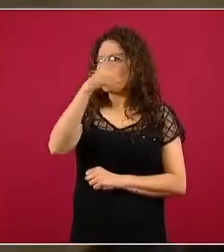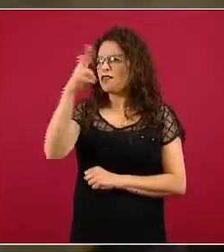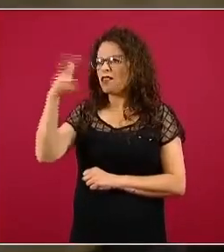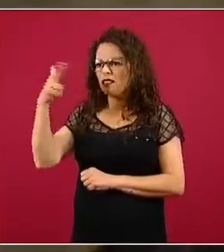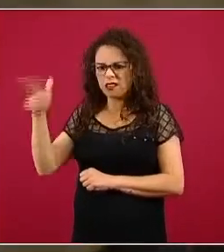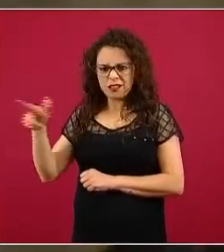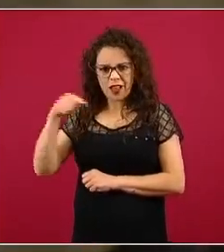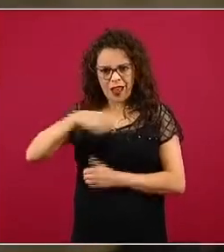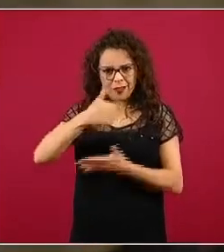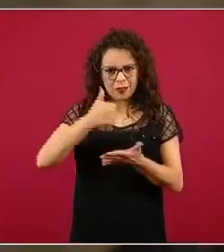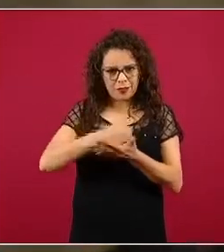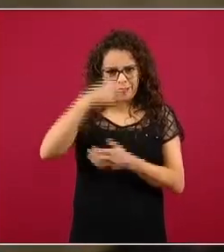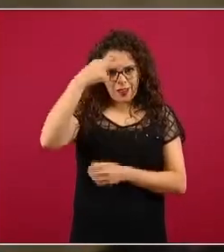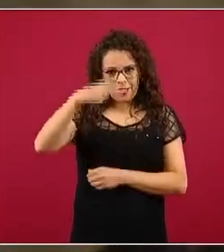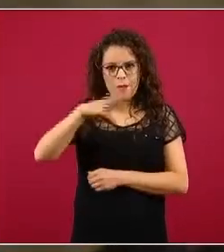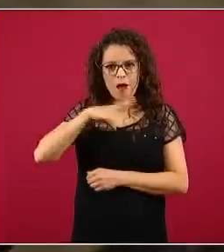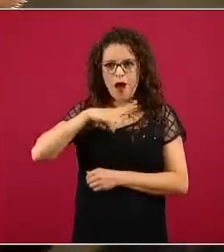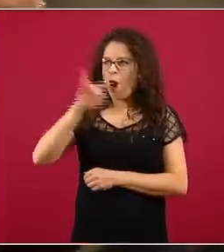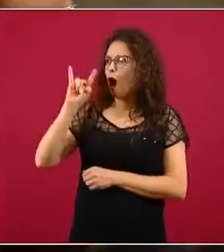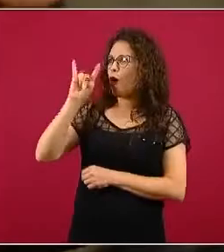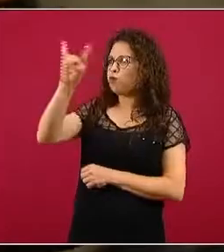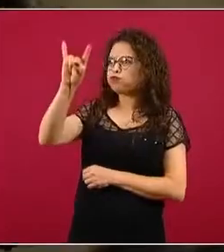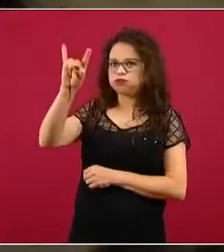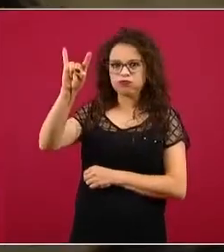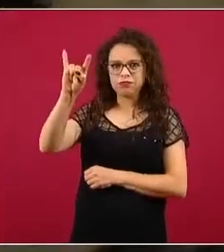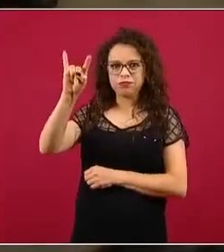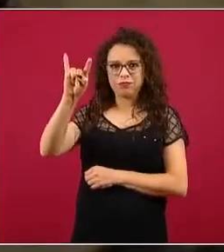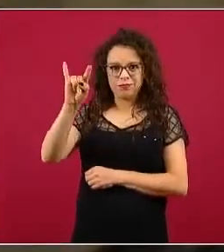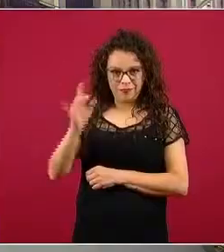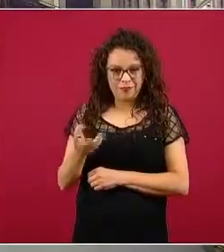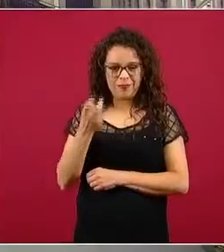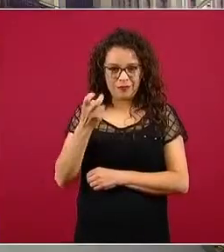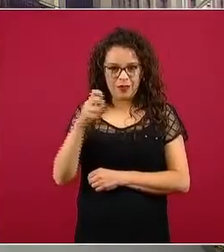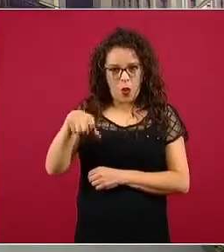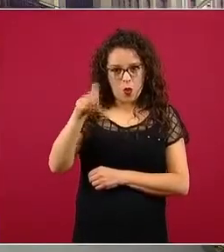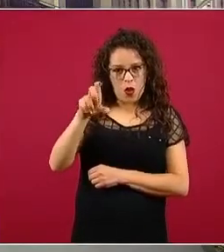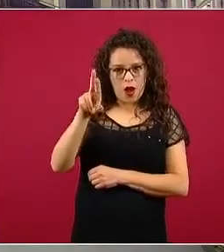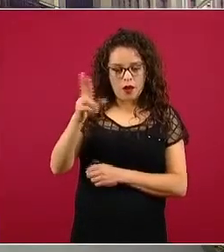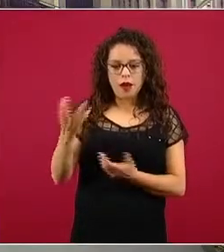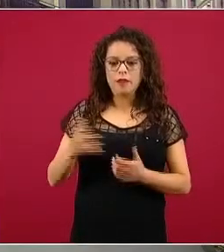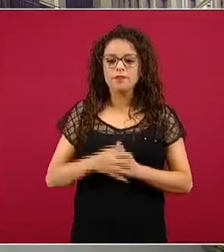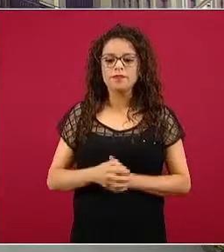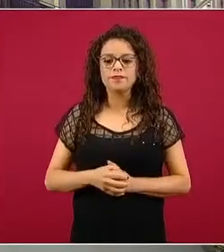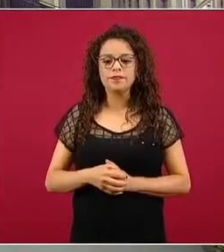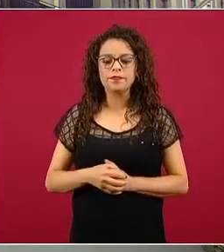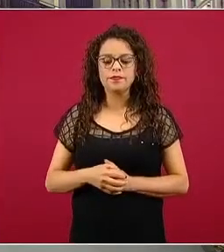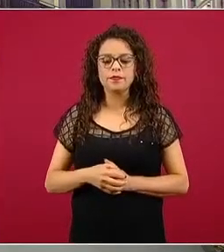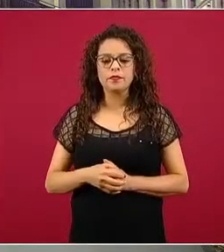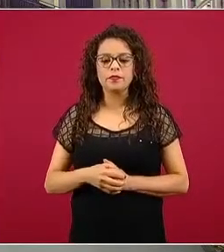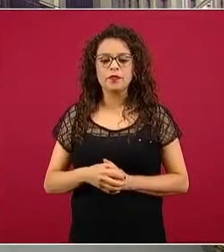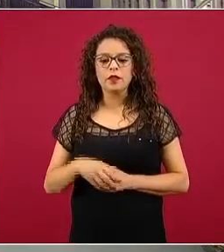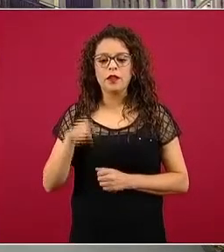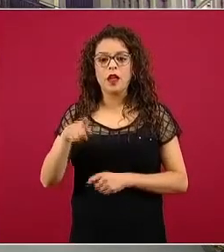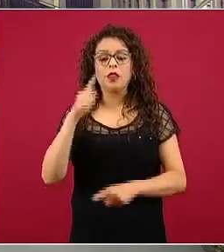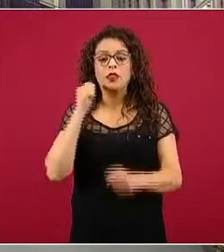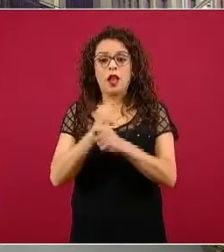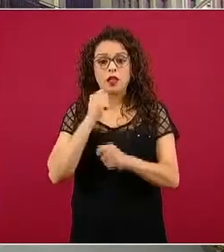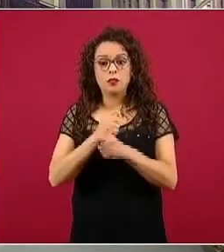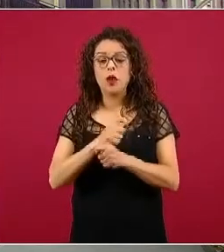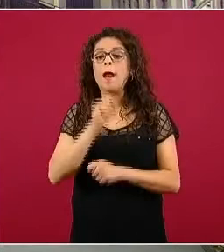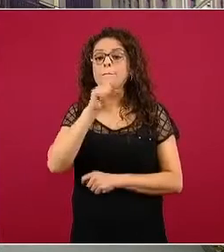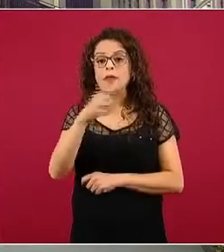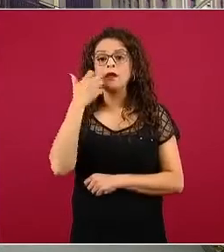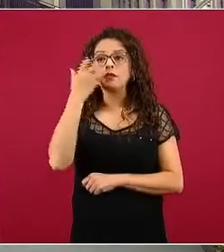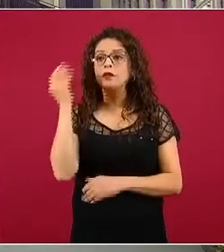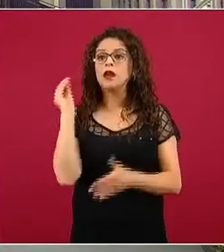de la Ciudad de México, ¿se han pensado en hacerlo también, implementarlo en en el transporte público? Ya